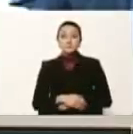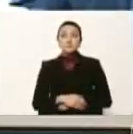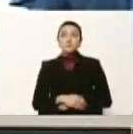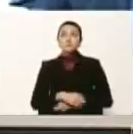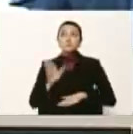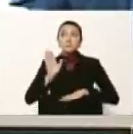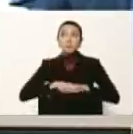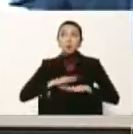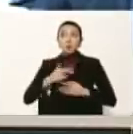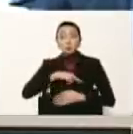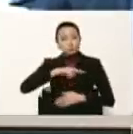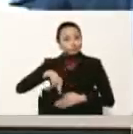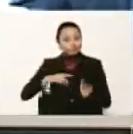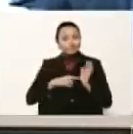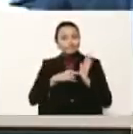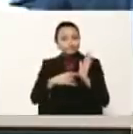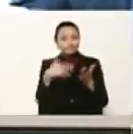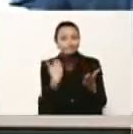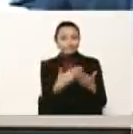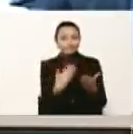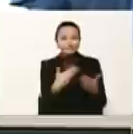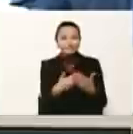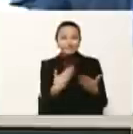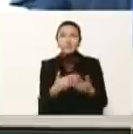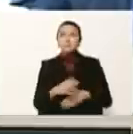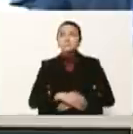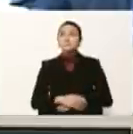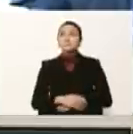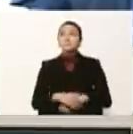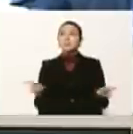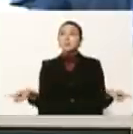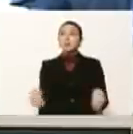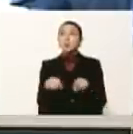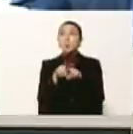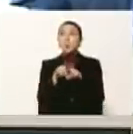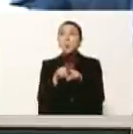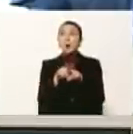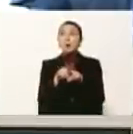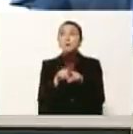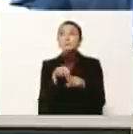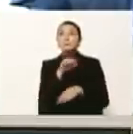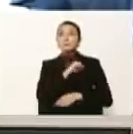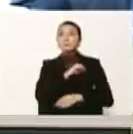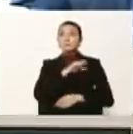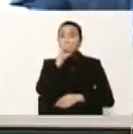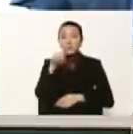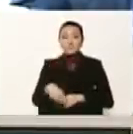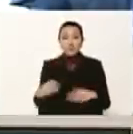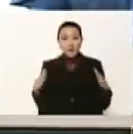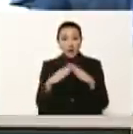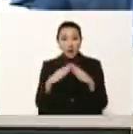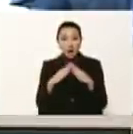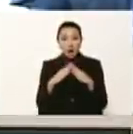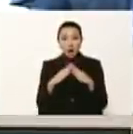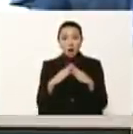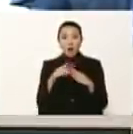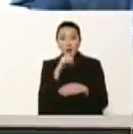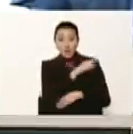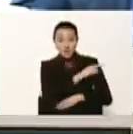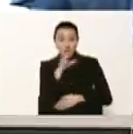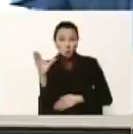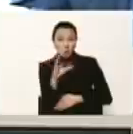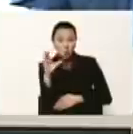porque de allí vamos a mostrar muchas cosas. Al igual que están muy nerviosos en la Casa de Nariño, en